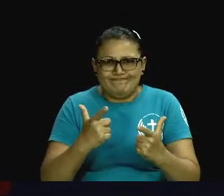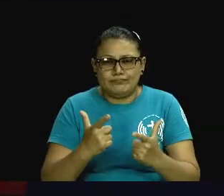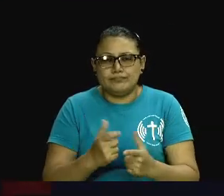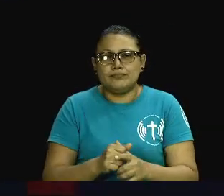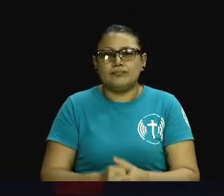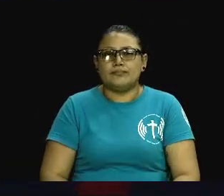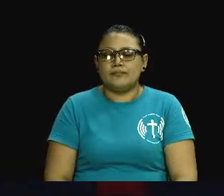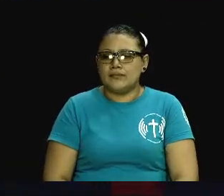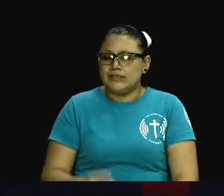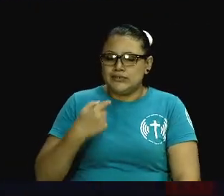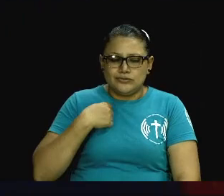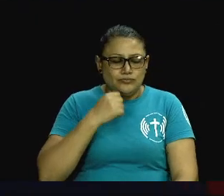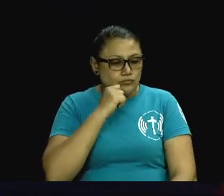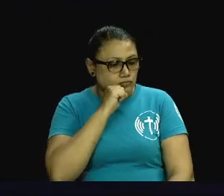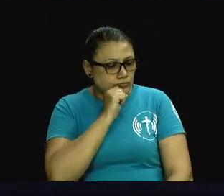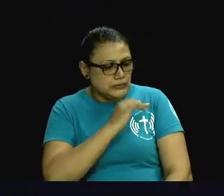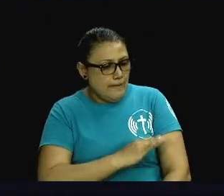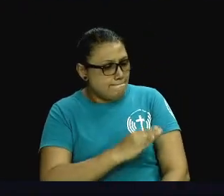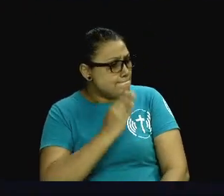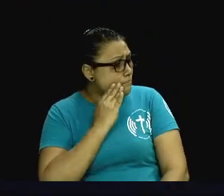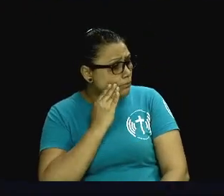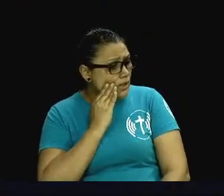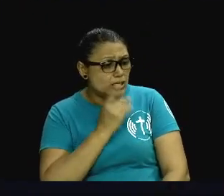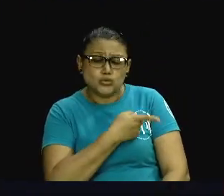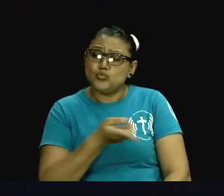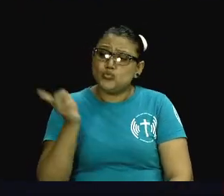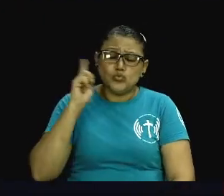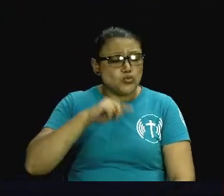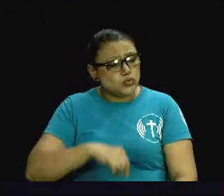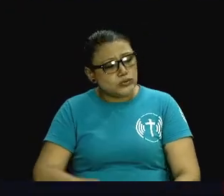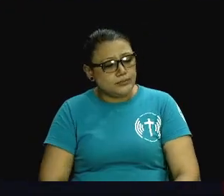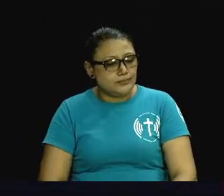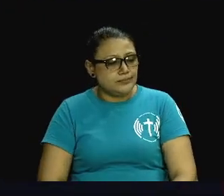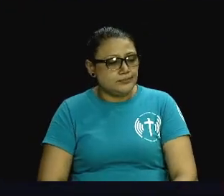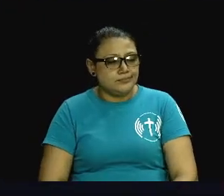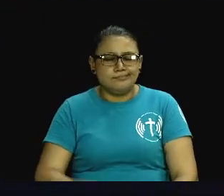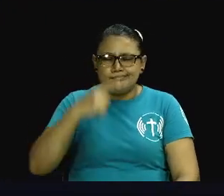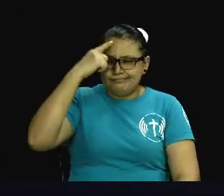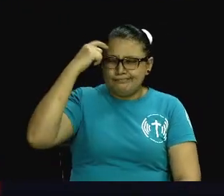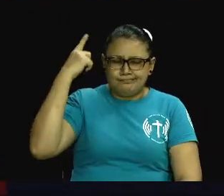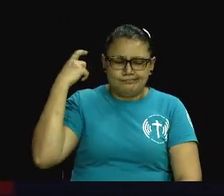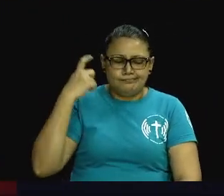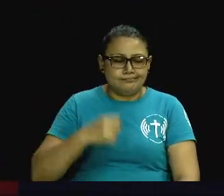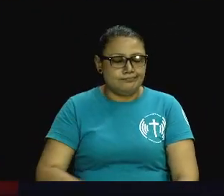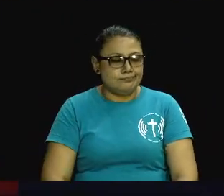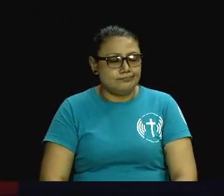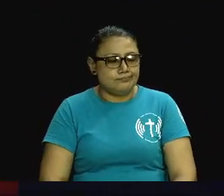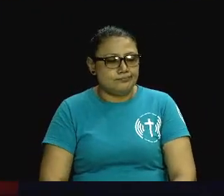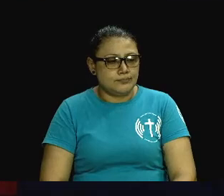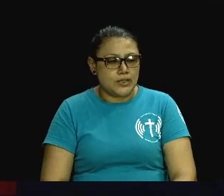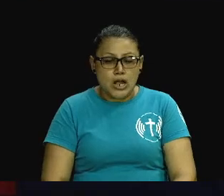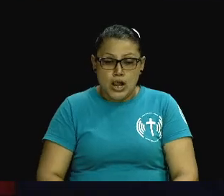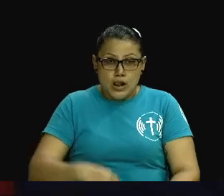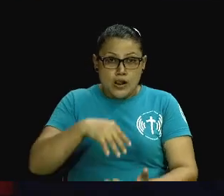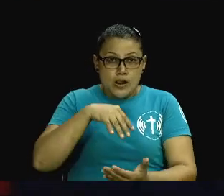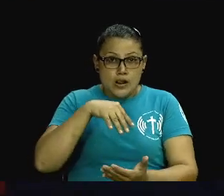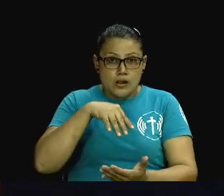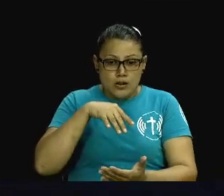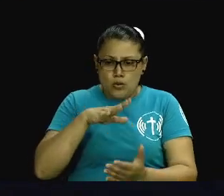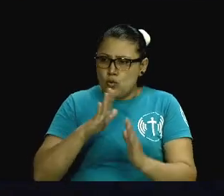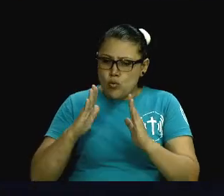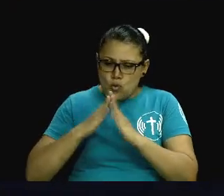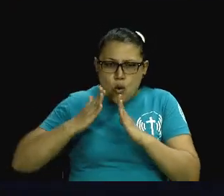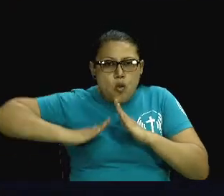le dije a mi mamá mamá yo voy a ir me acuerdo que era una colonia muy retirada de la